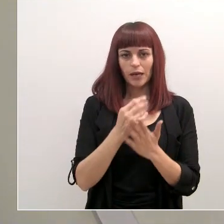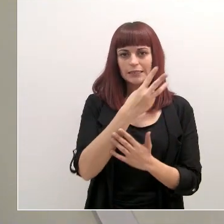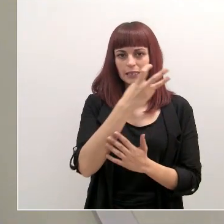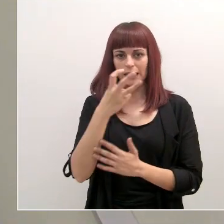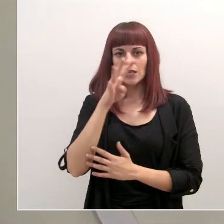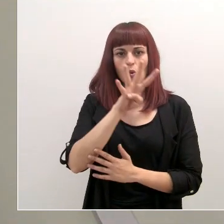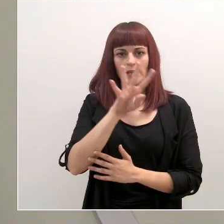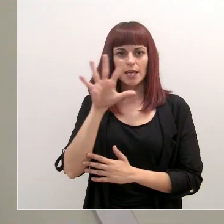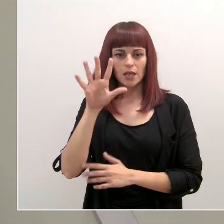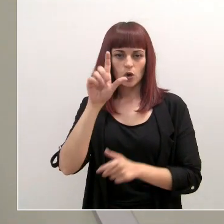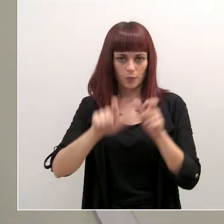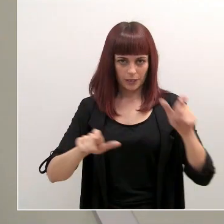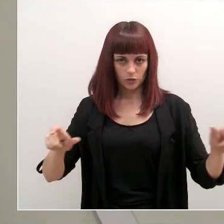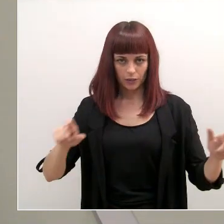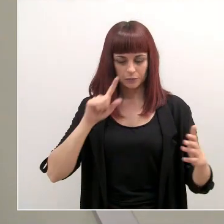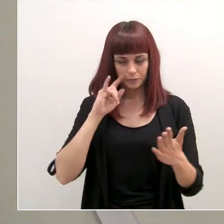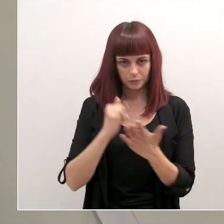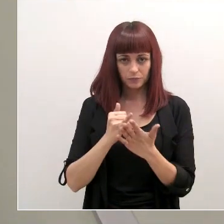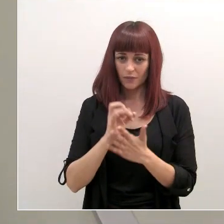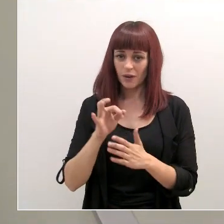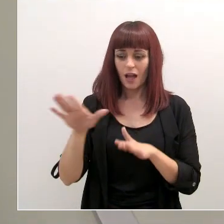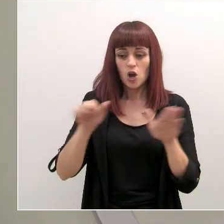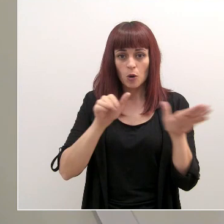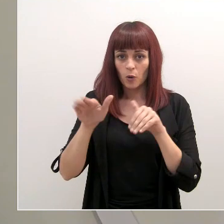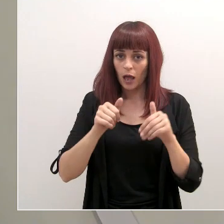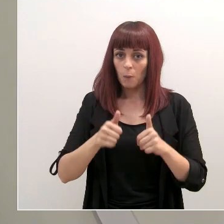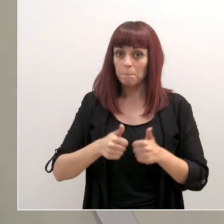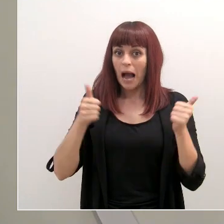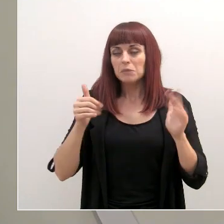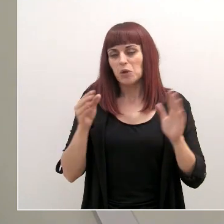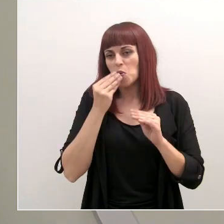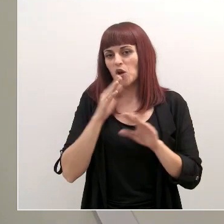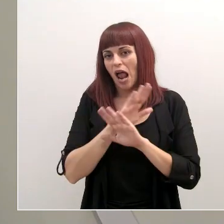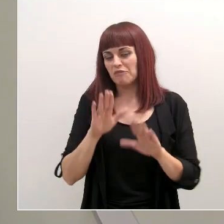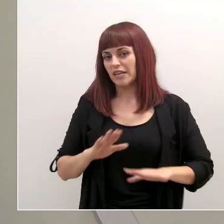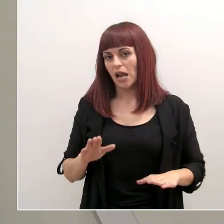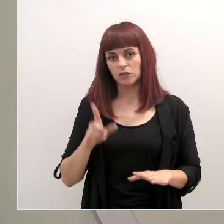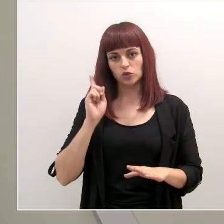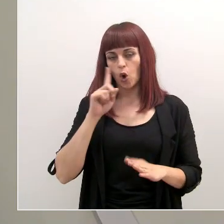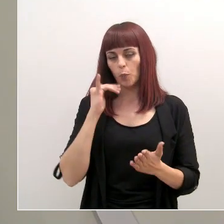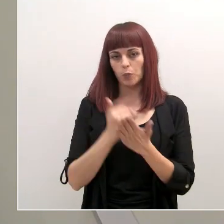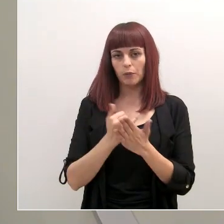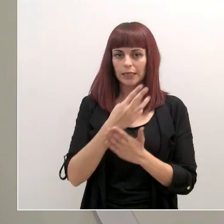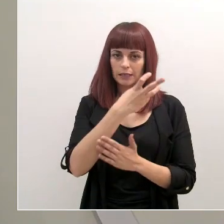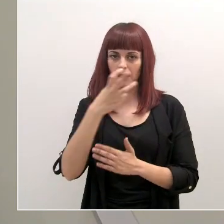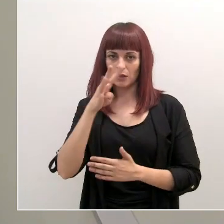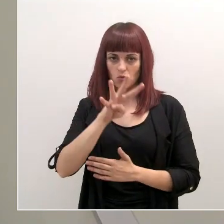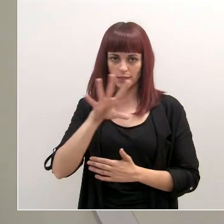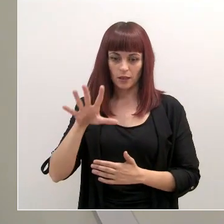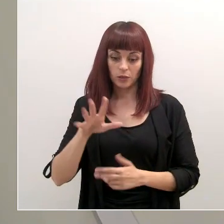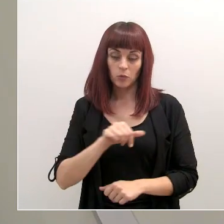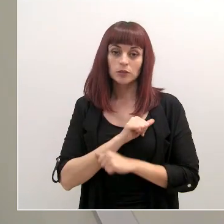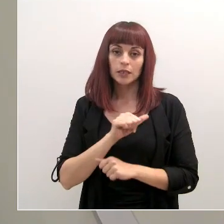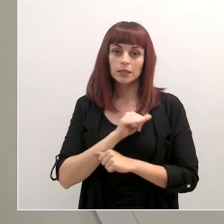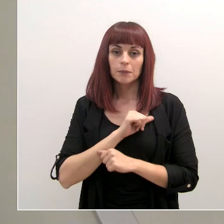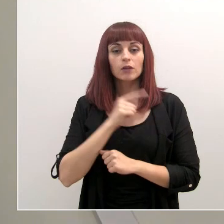345 personas. Es verdad que se convocaron más, pero bueno, al final el cribado se hizo sobre 345 y estamos pendientes de